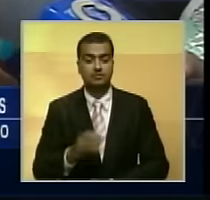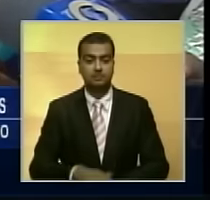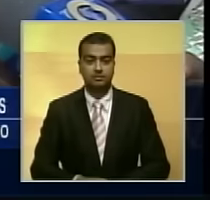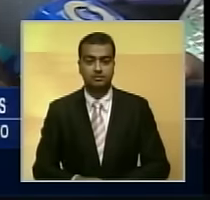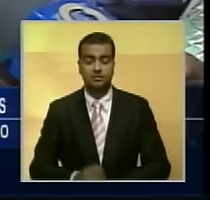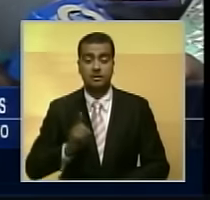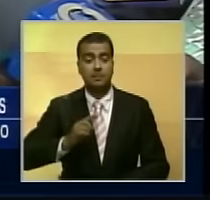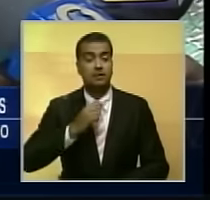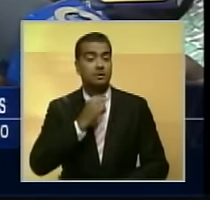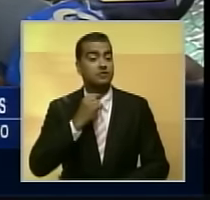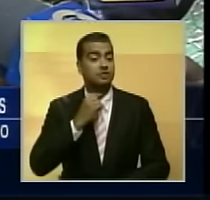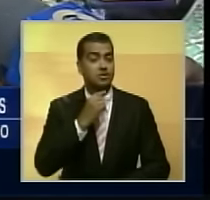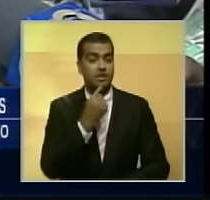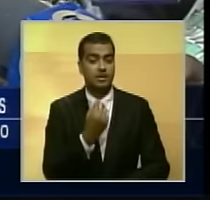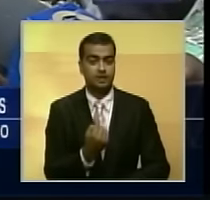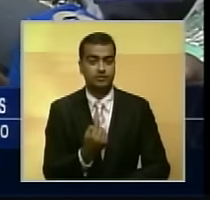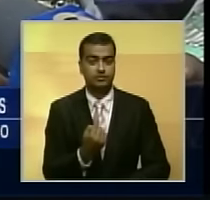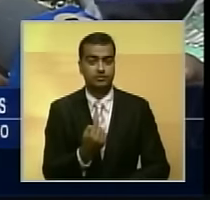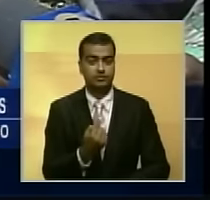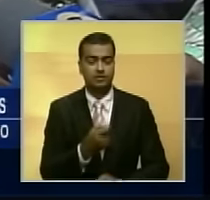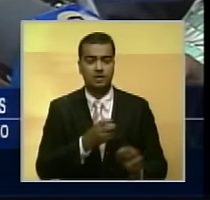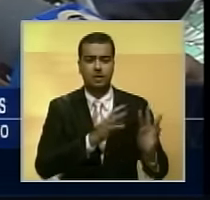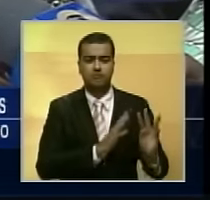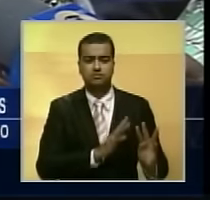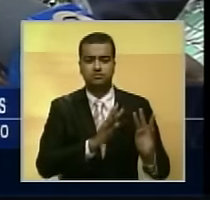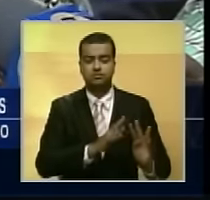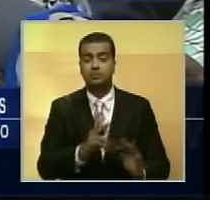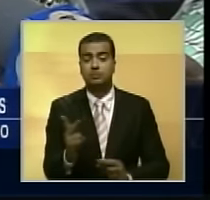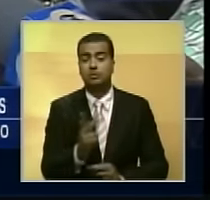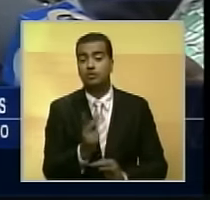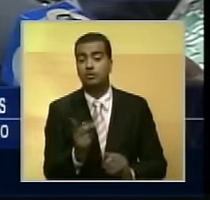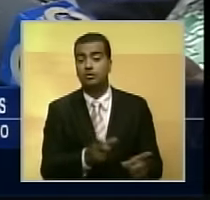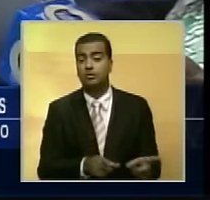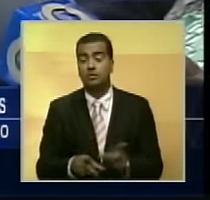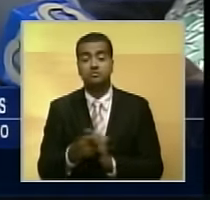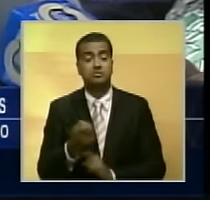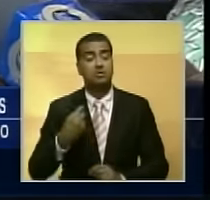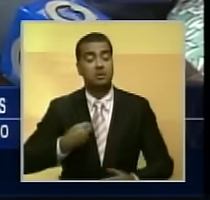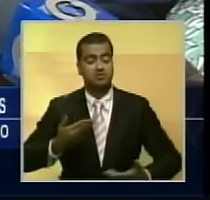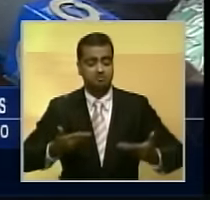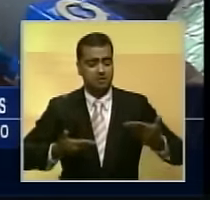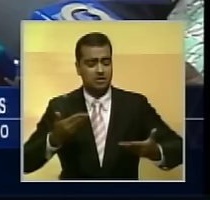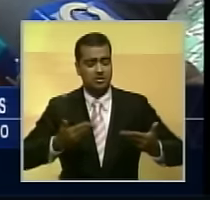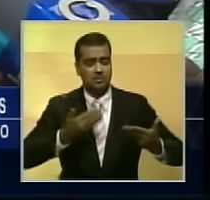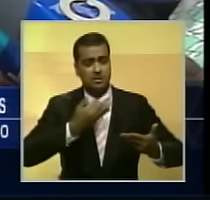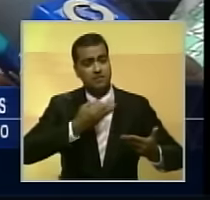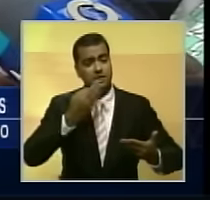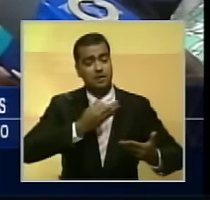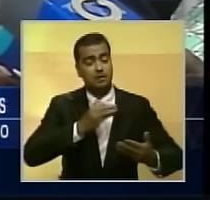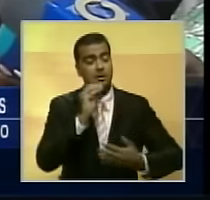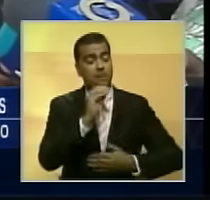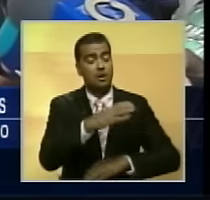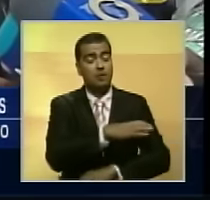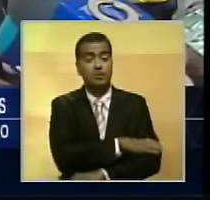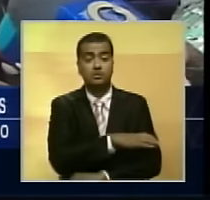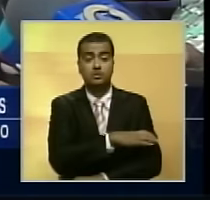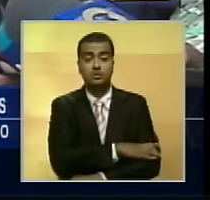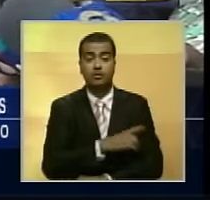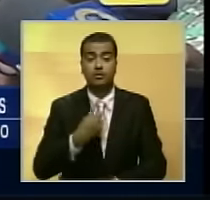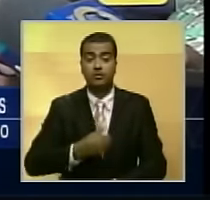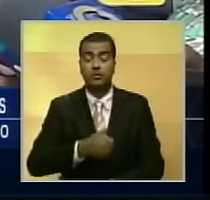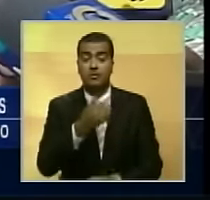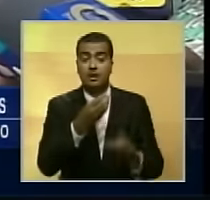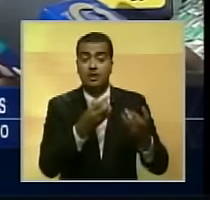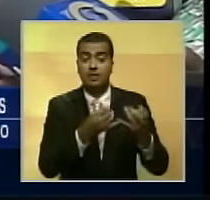también arzobispo de Cumaná aclaró que las concentraciones de ambos sectores no tienen comparación al afirmar que la convocatoria opositora obtuvo